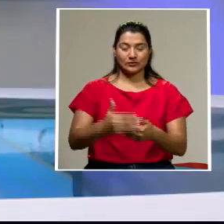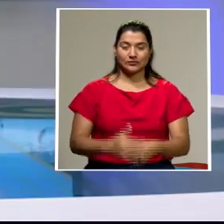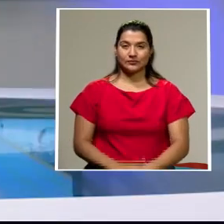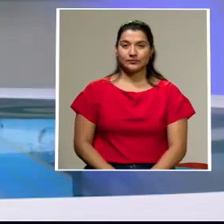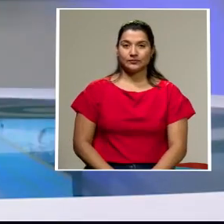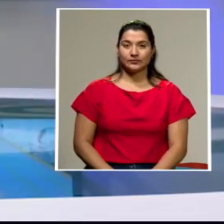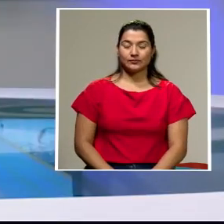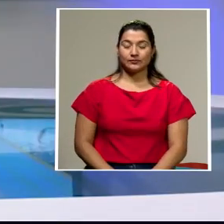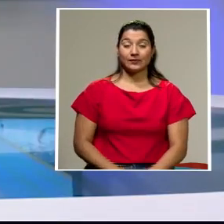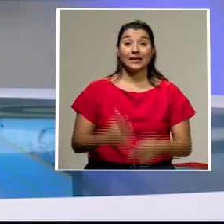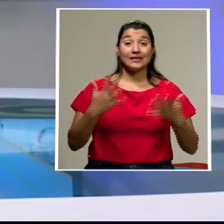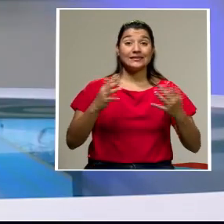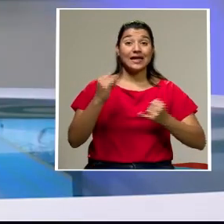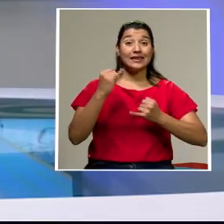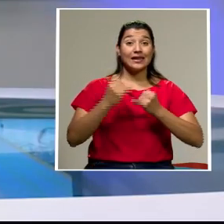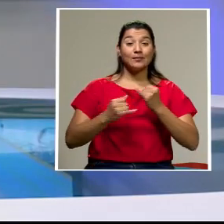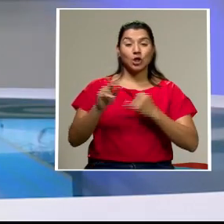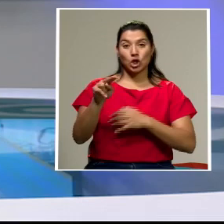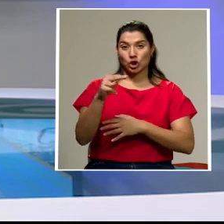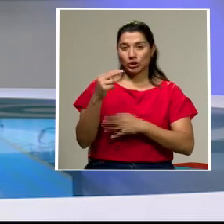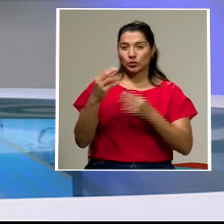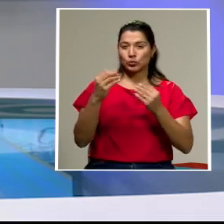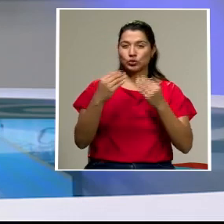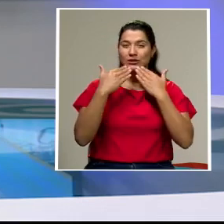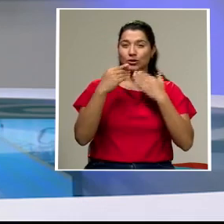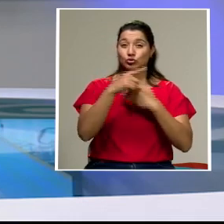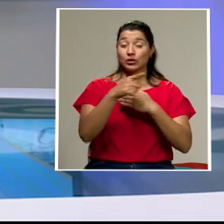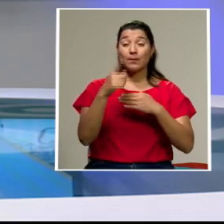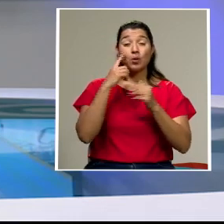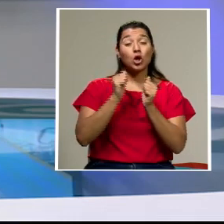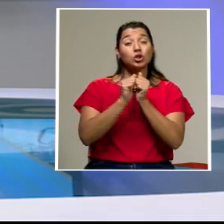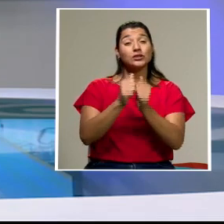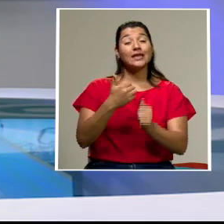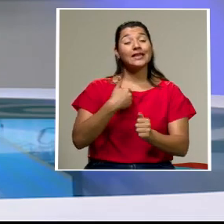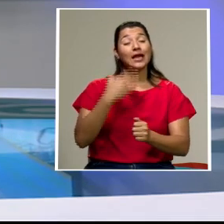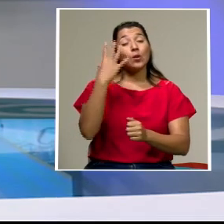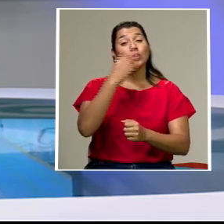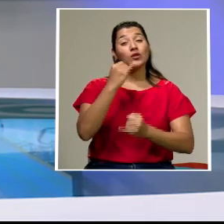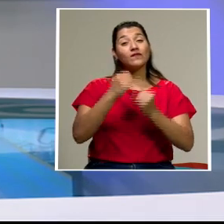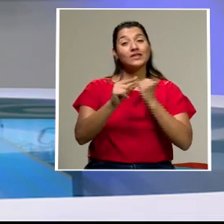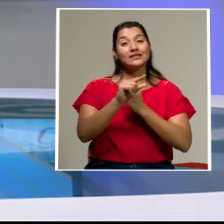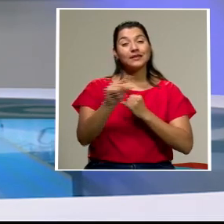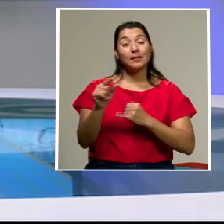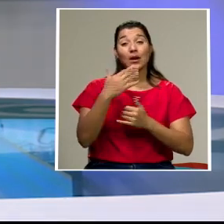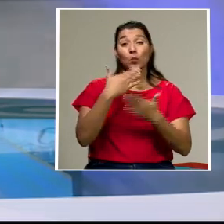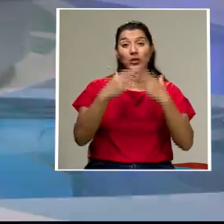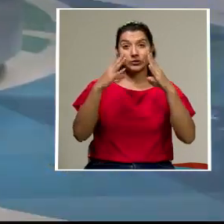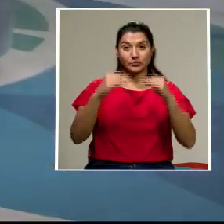Hasta acá la edición de Noticias. Muchas gracias por su compañía. Que pase un bonito fin de semana. Buenas noches.